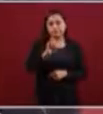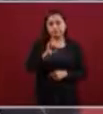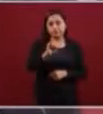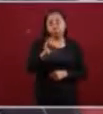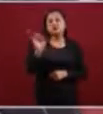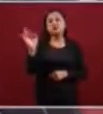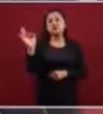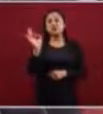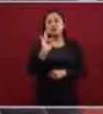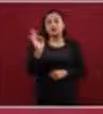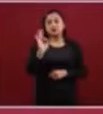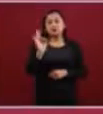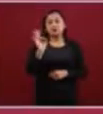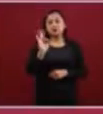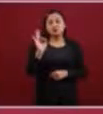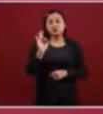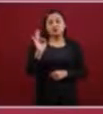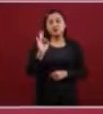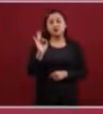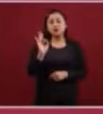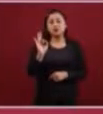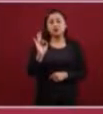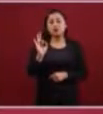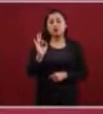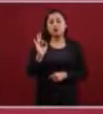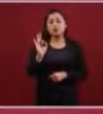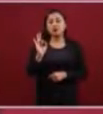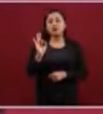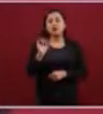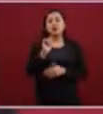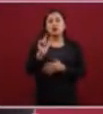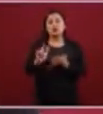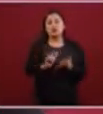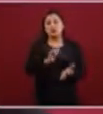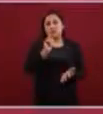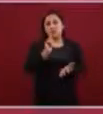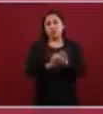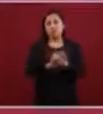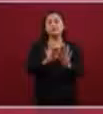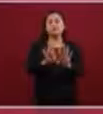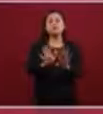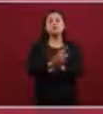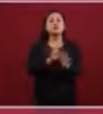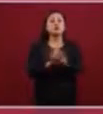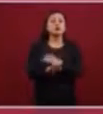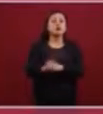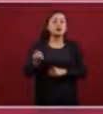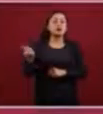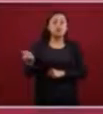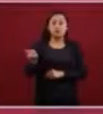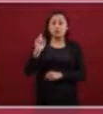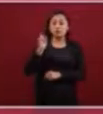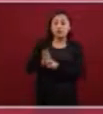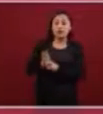ilegal, si hay un acto de corrupción, en